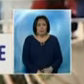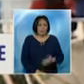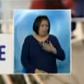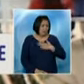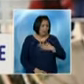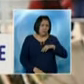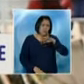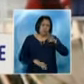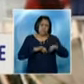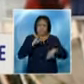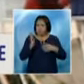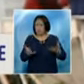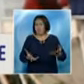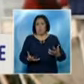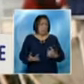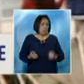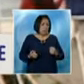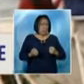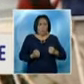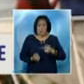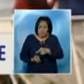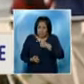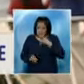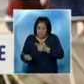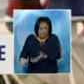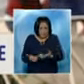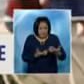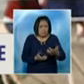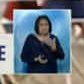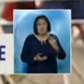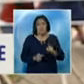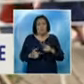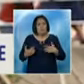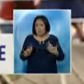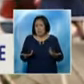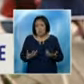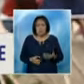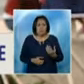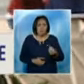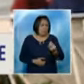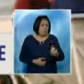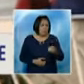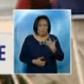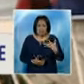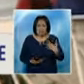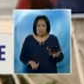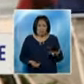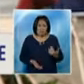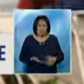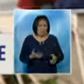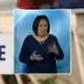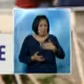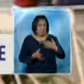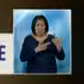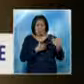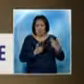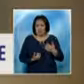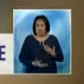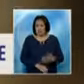siento frustrada, impotente, quisiera sacar a mi niña y llevarla a un mejor lugar, pero no se puede. Porque si no dice que va bajo mi